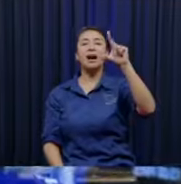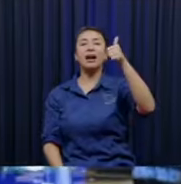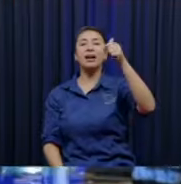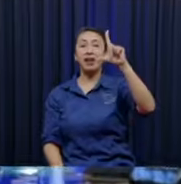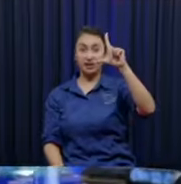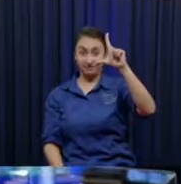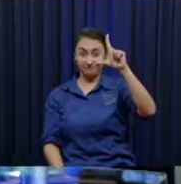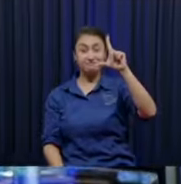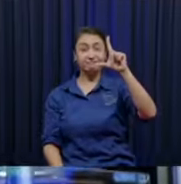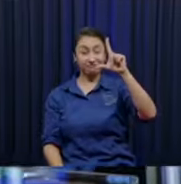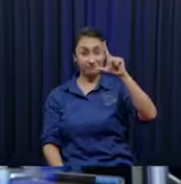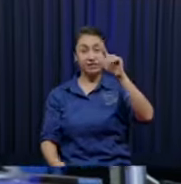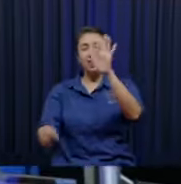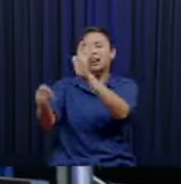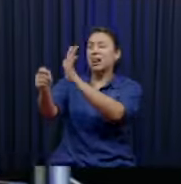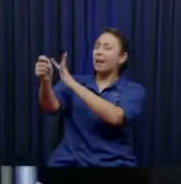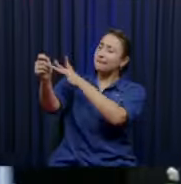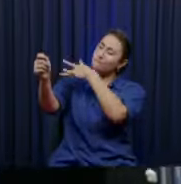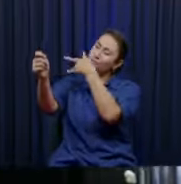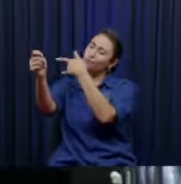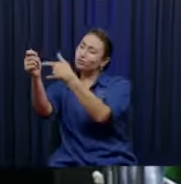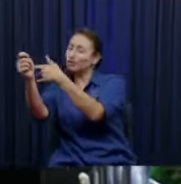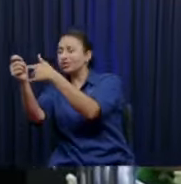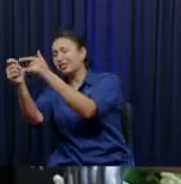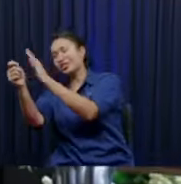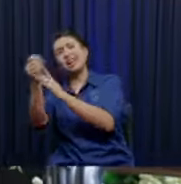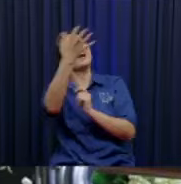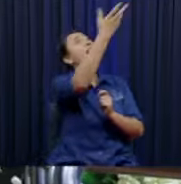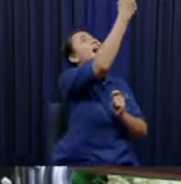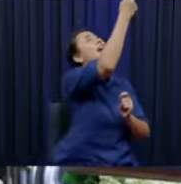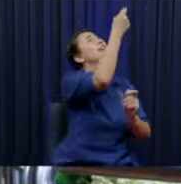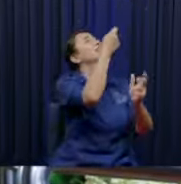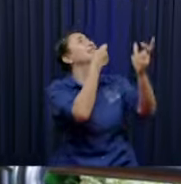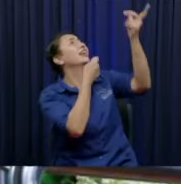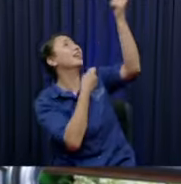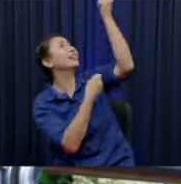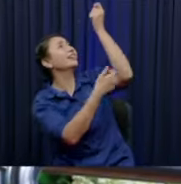que la música atrae a su autor.